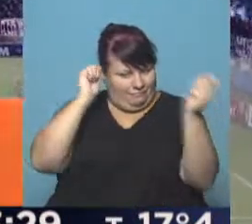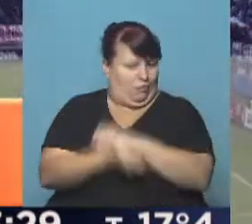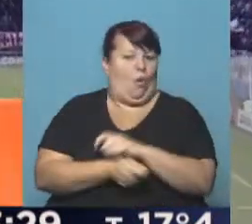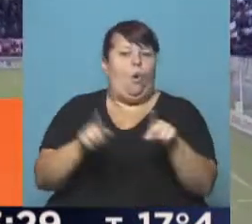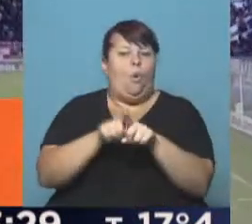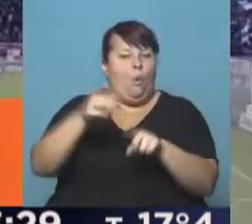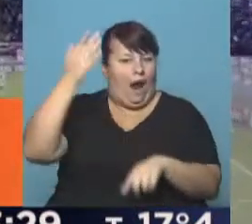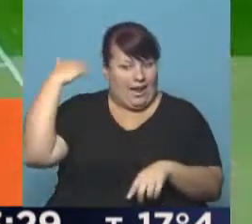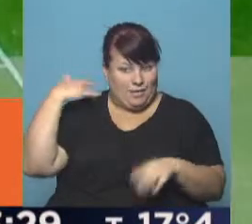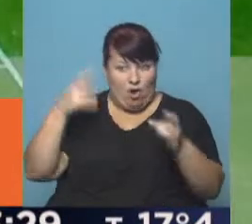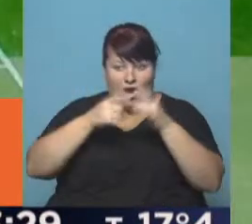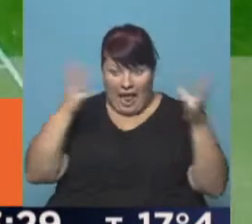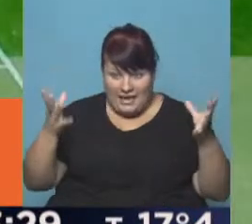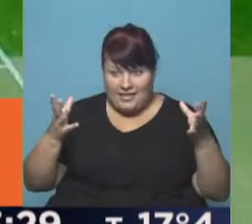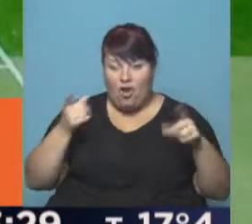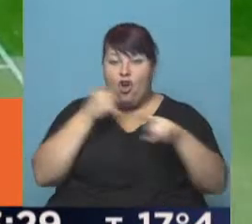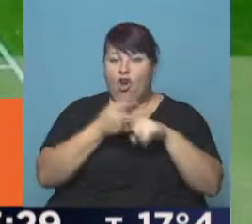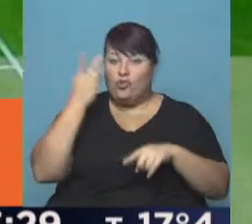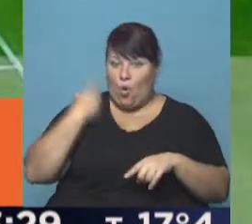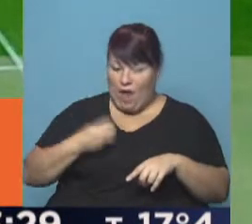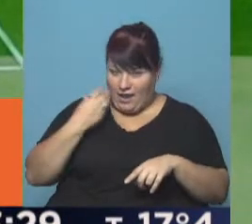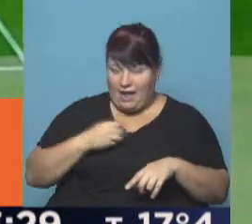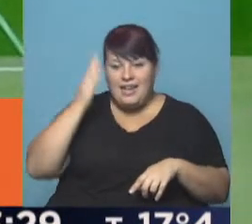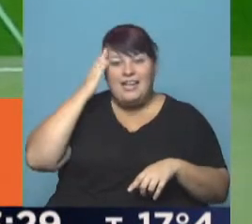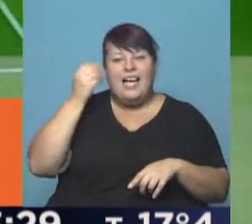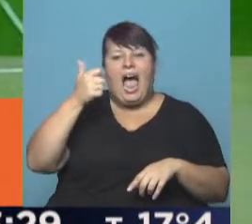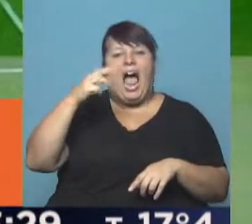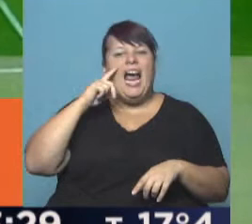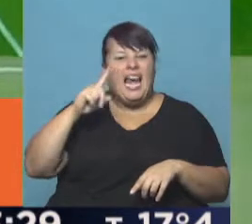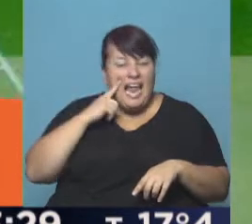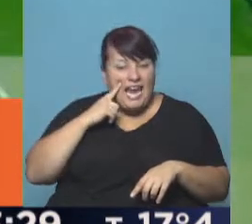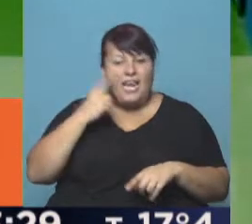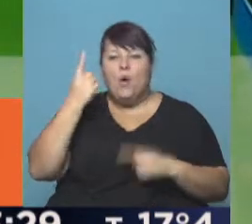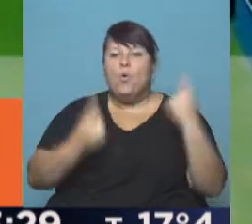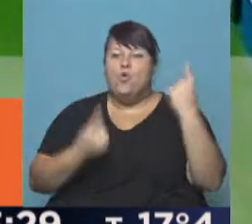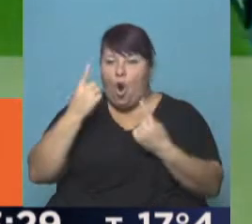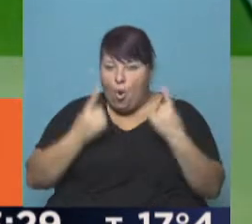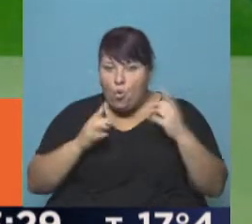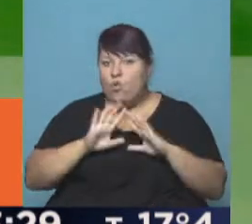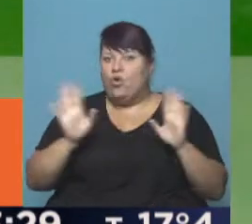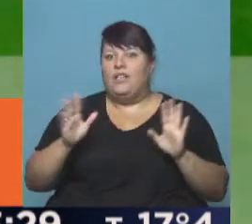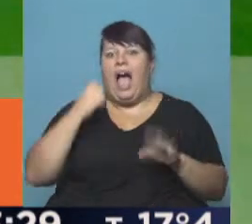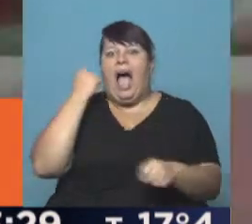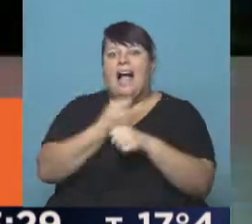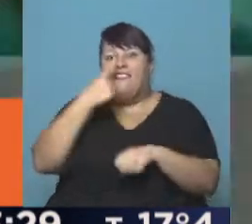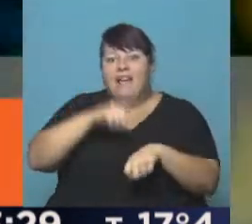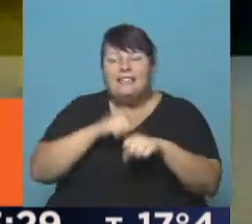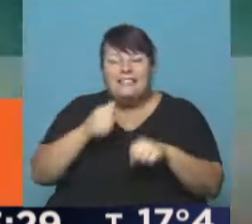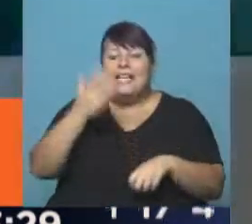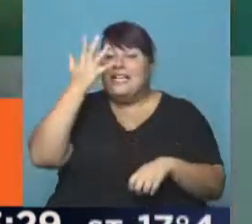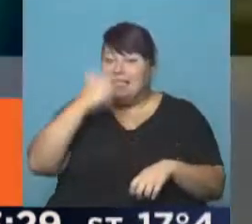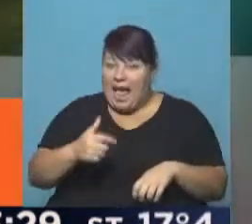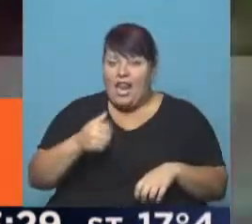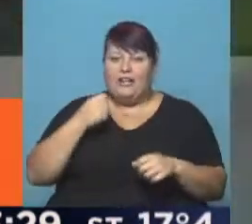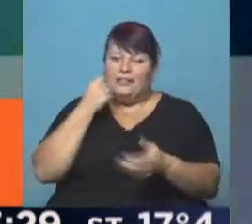clásico de hace días nada más ante huracán de angeleri el 11 la expectativa hasta el final san lorenzo que